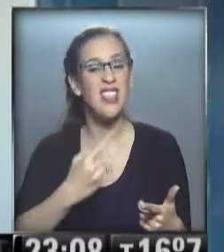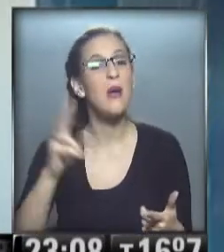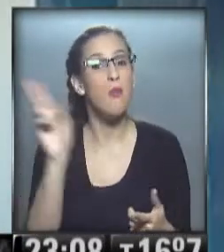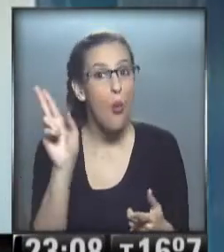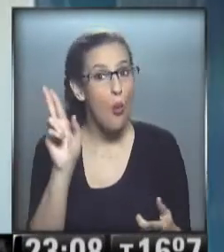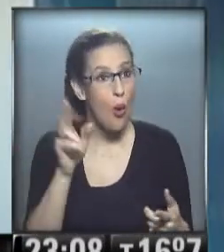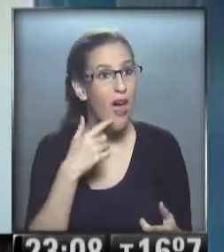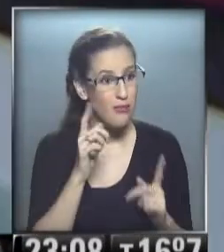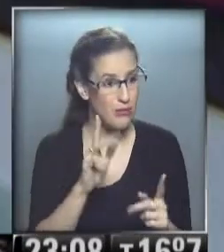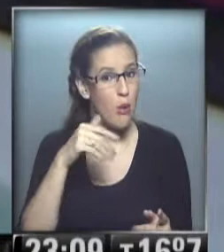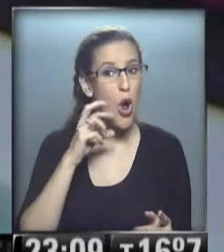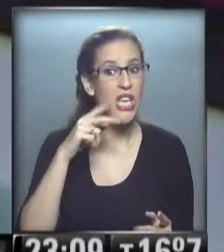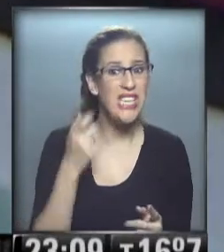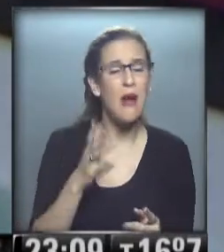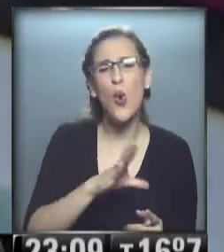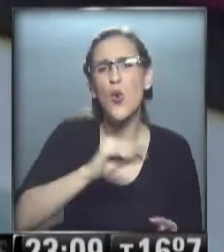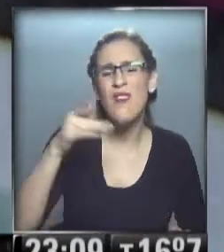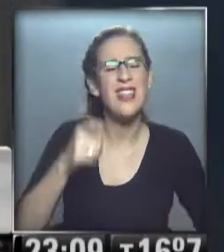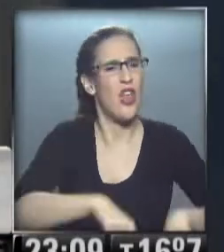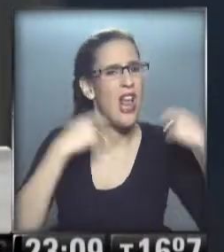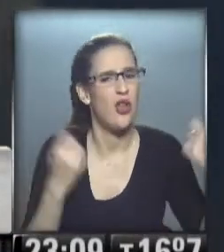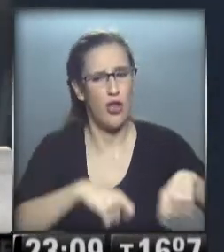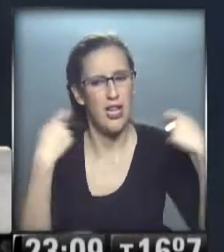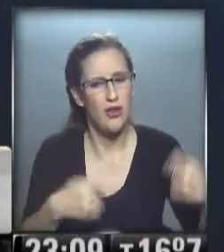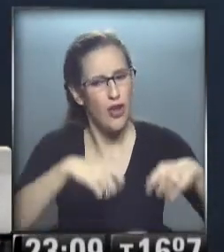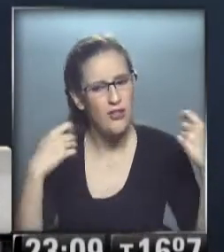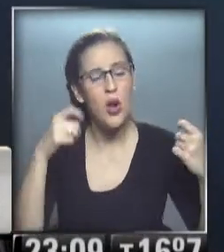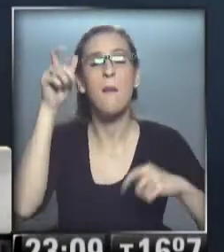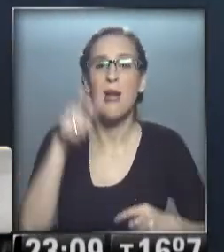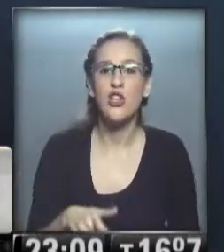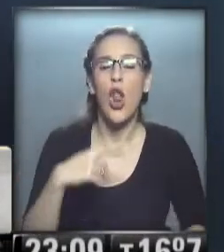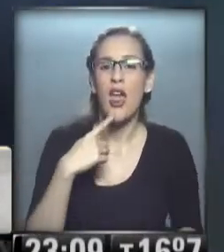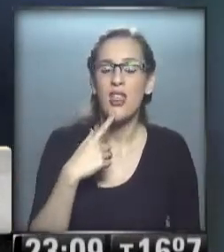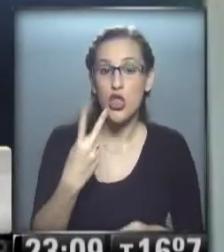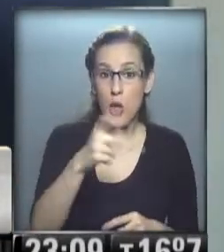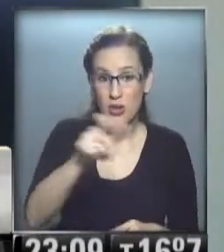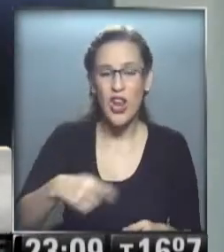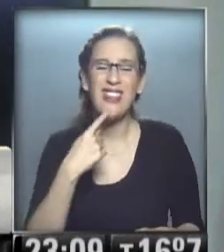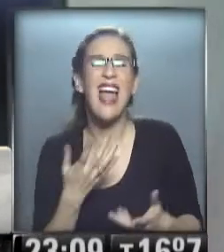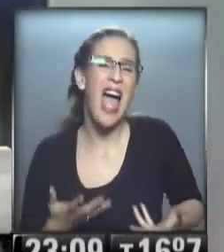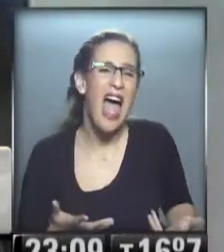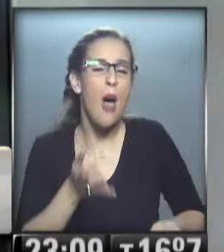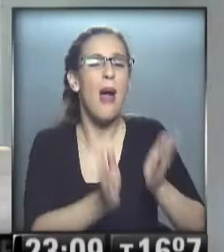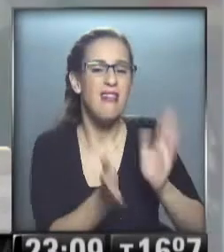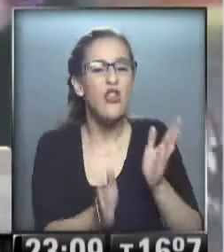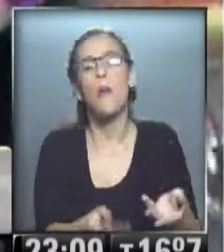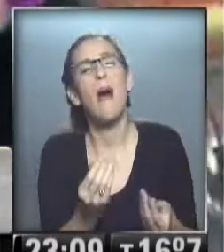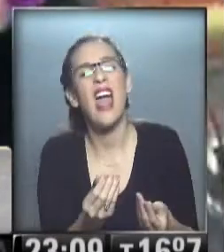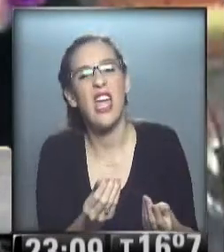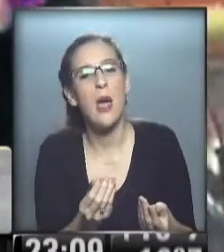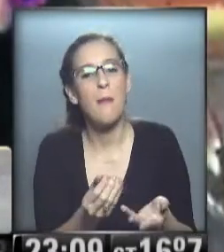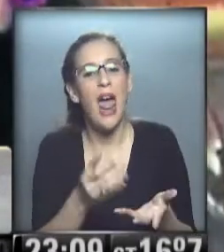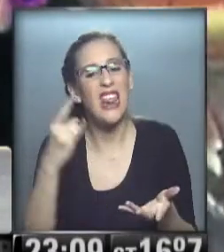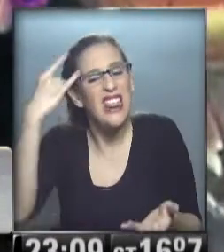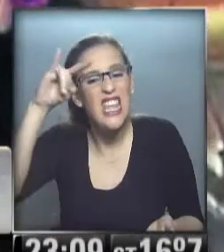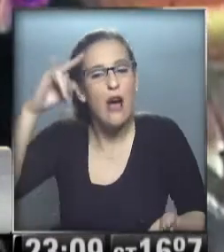reiteradas ocasiones. La mujer dijo que los captores justificaban el maltrato con la intención de sacarle el diablo de adentro.